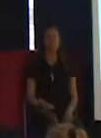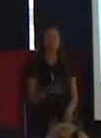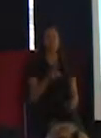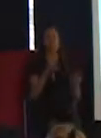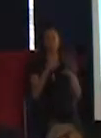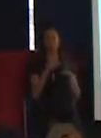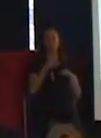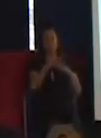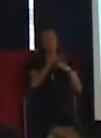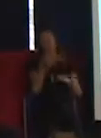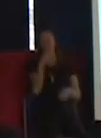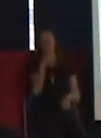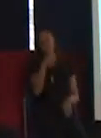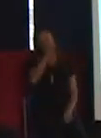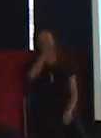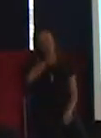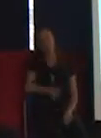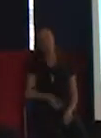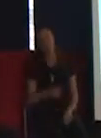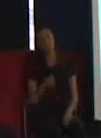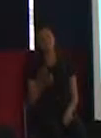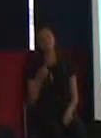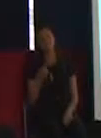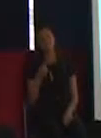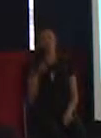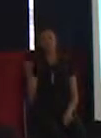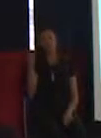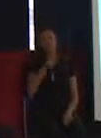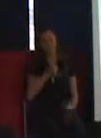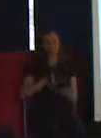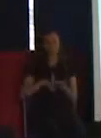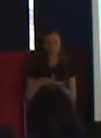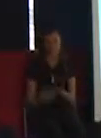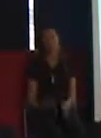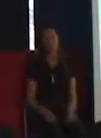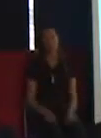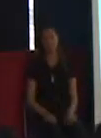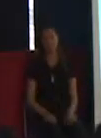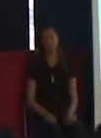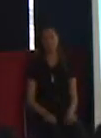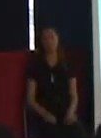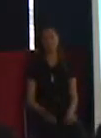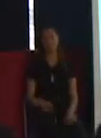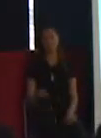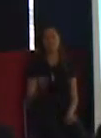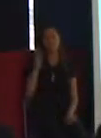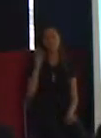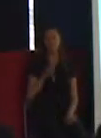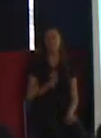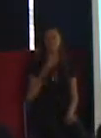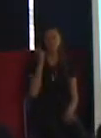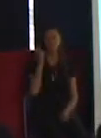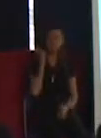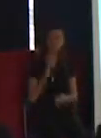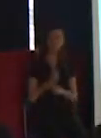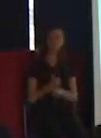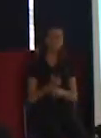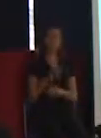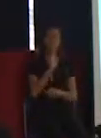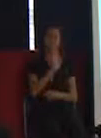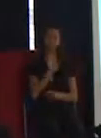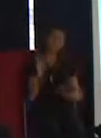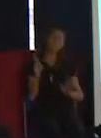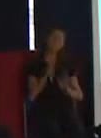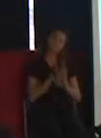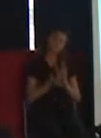le está diciendo, usted debe tener los intérpretes, debe tener y cumplir con los